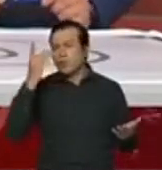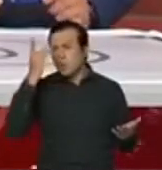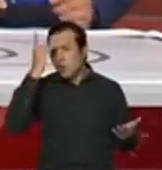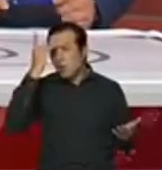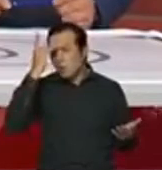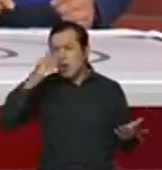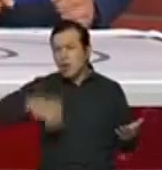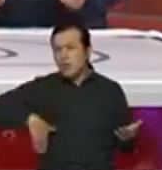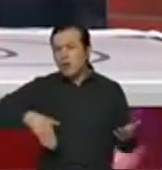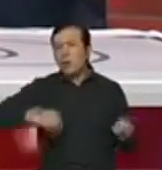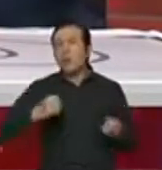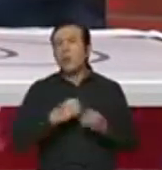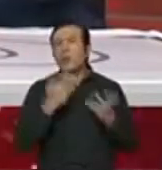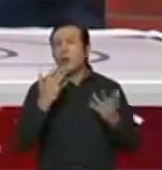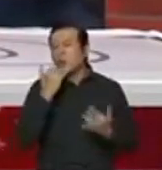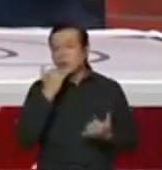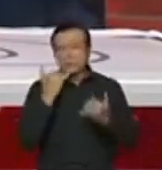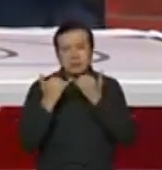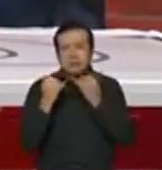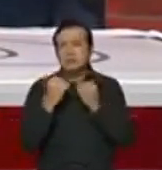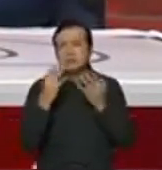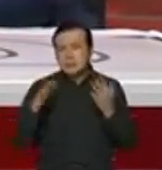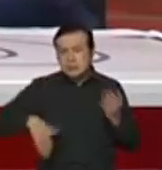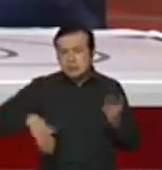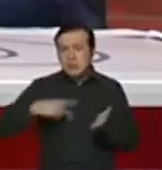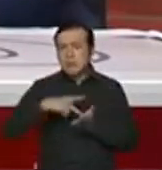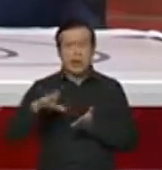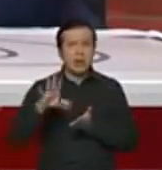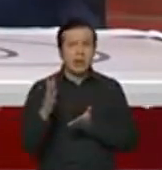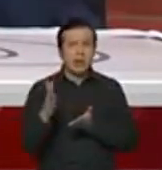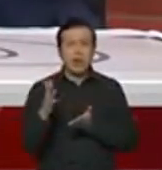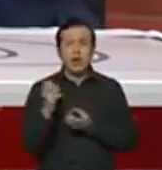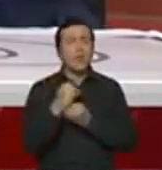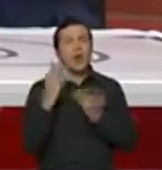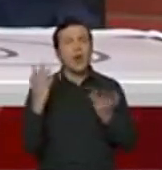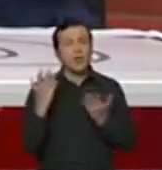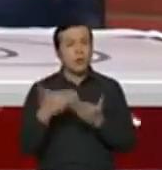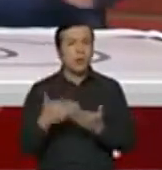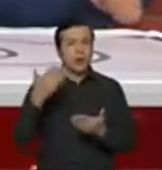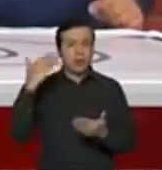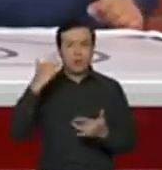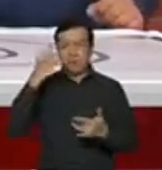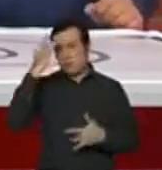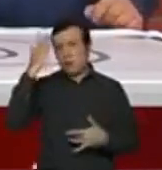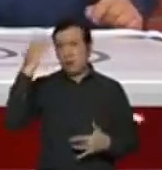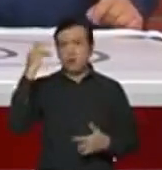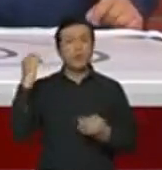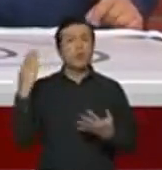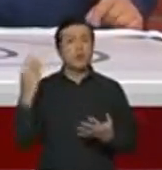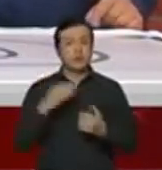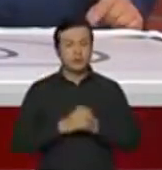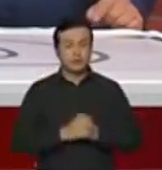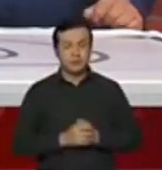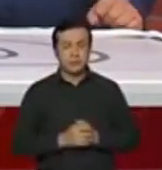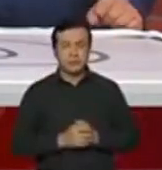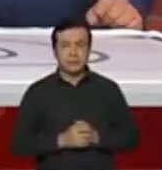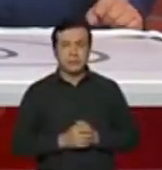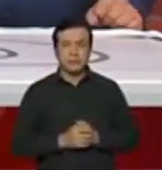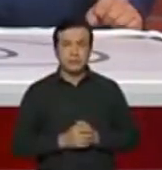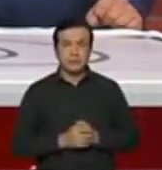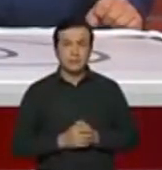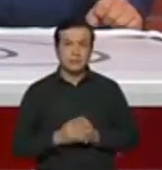o de incumplimiento de estas obligaciones de pago al BIES antes incluso de la presencia de la pandemia?